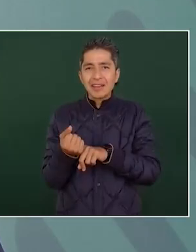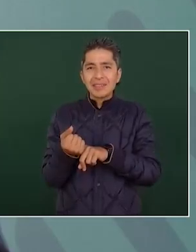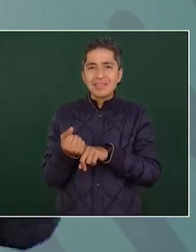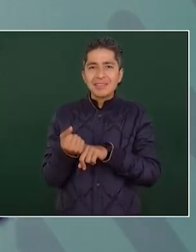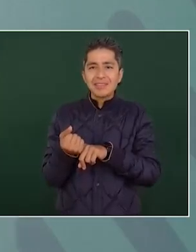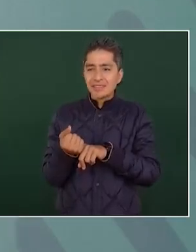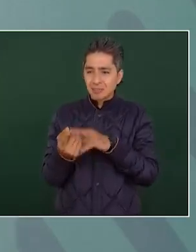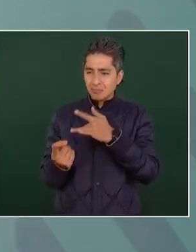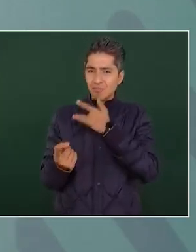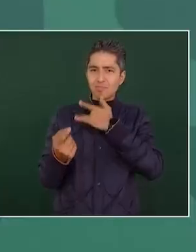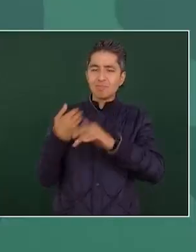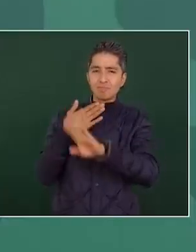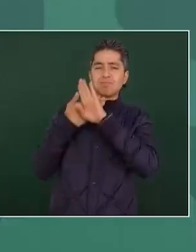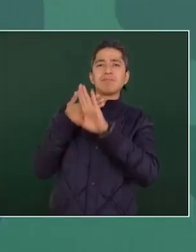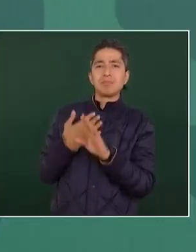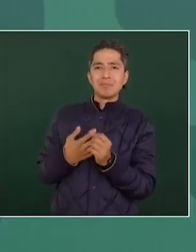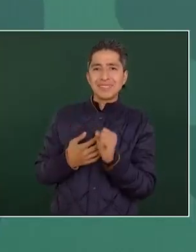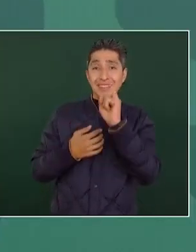Y eso es lo que